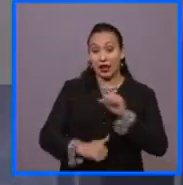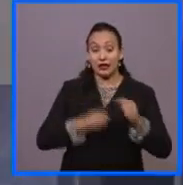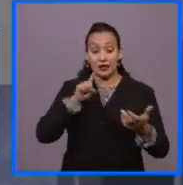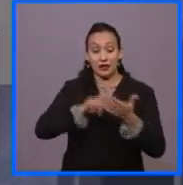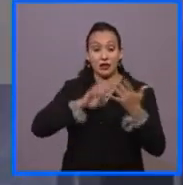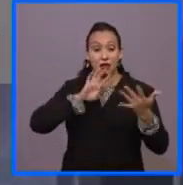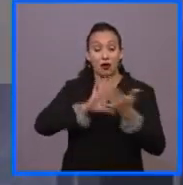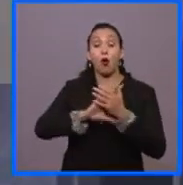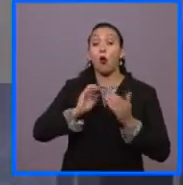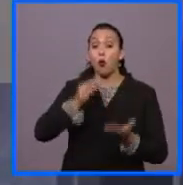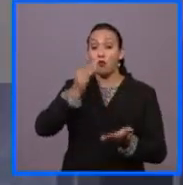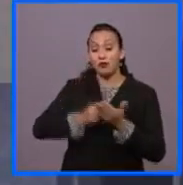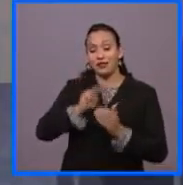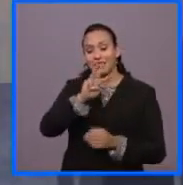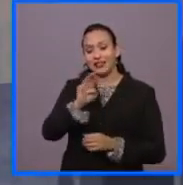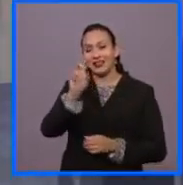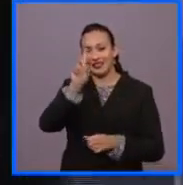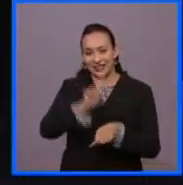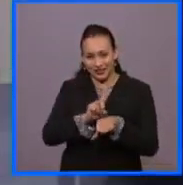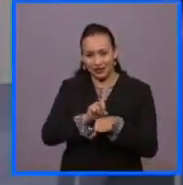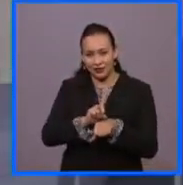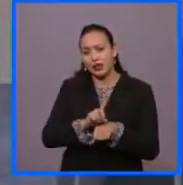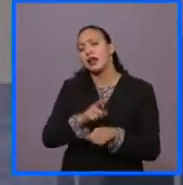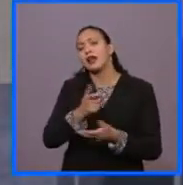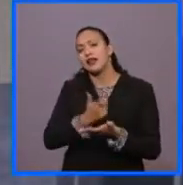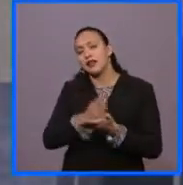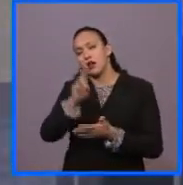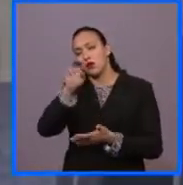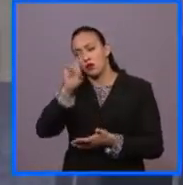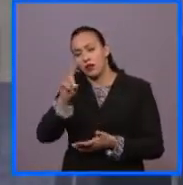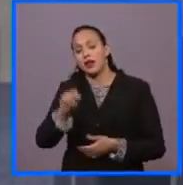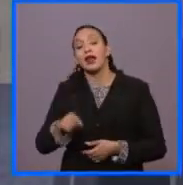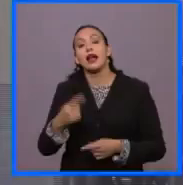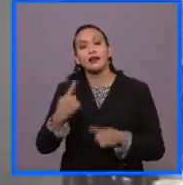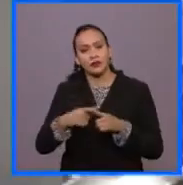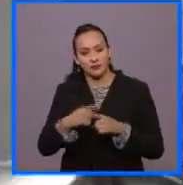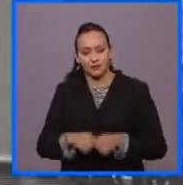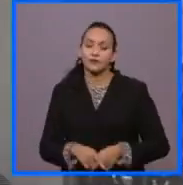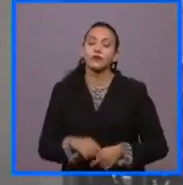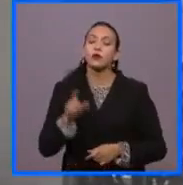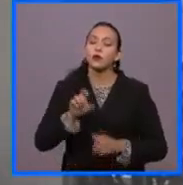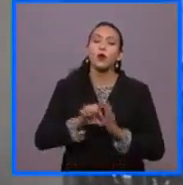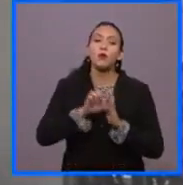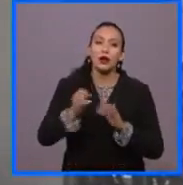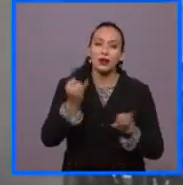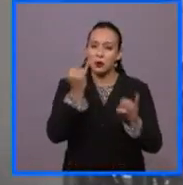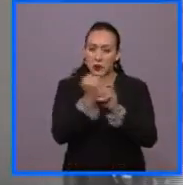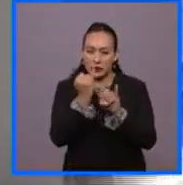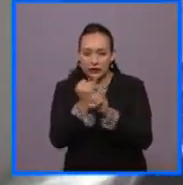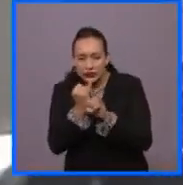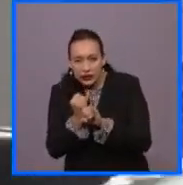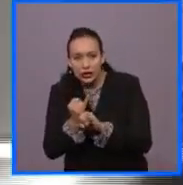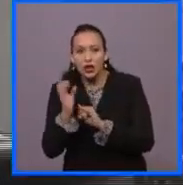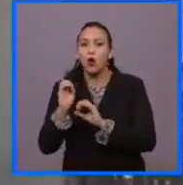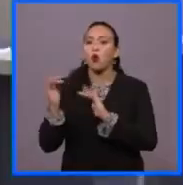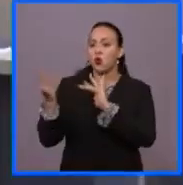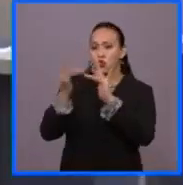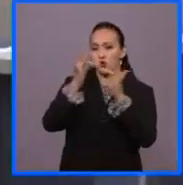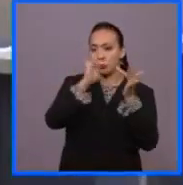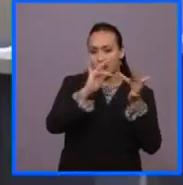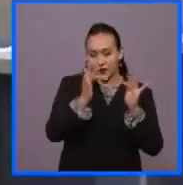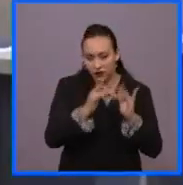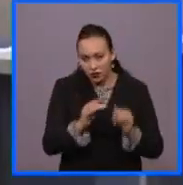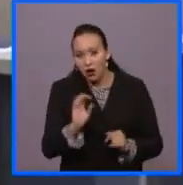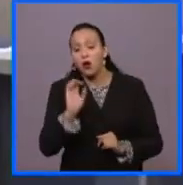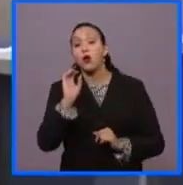y multa de 300 días del valor de la unidad de medida a quien a través de medios digitales o redes sociales o